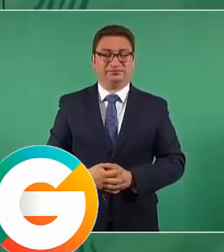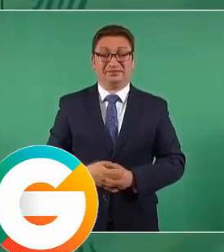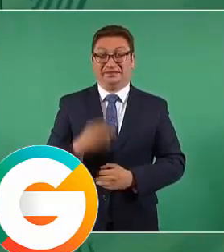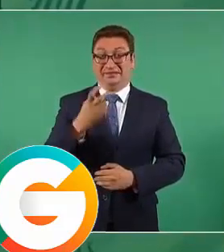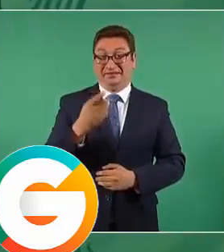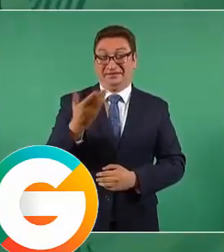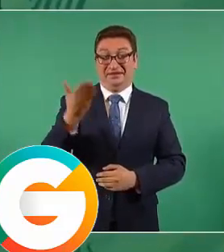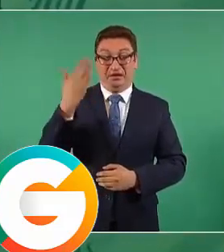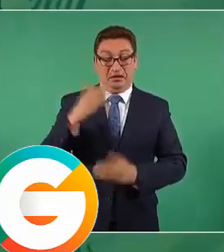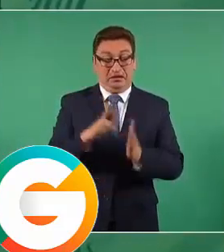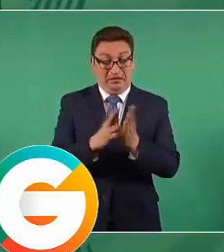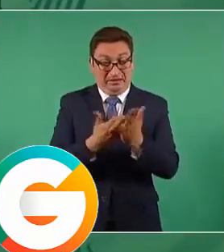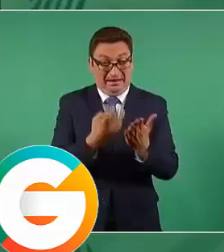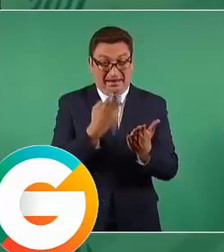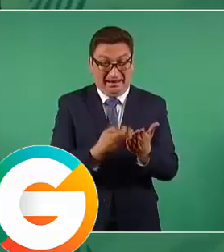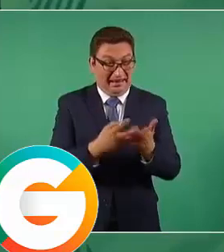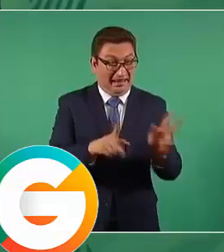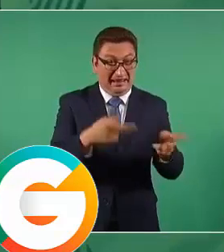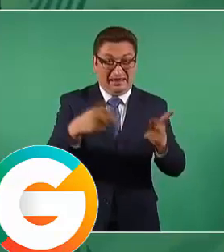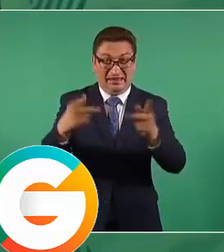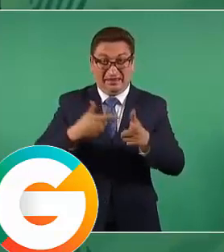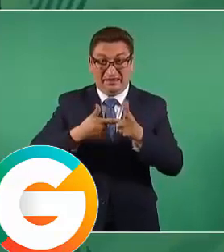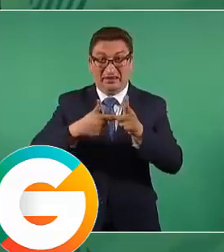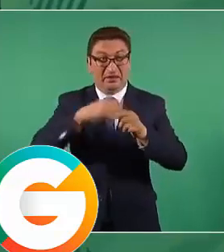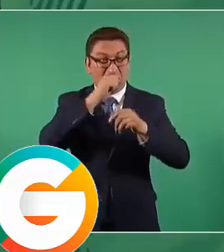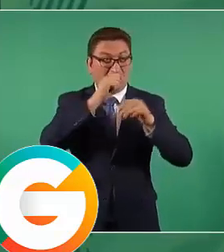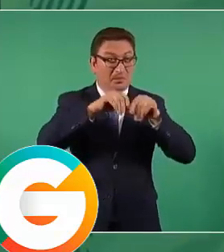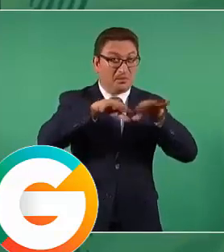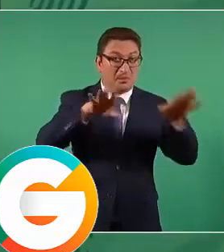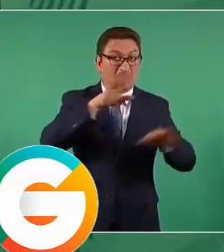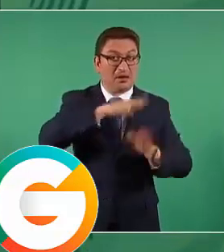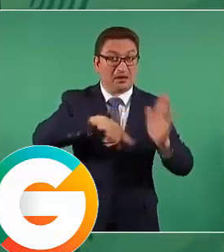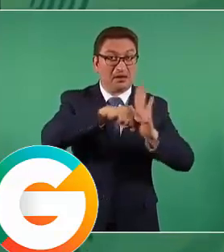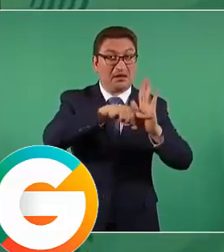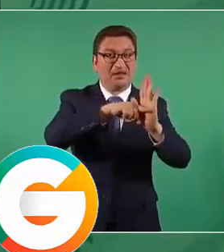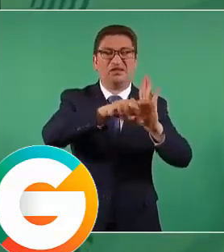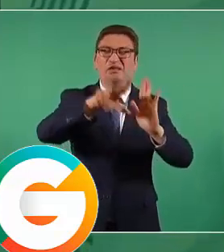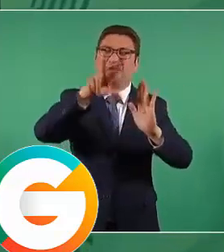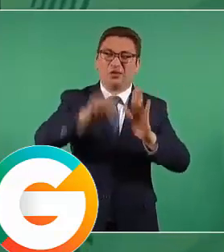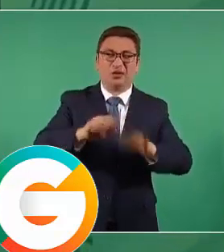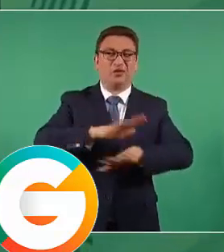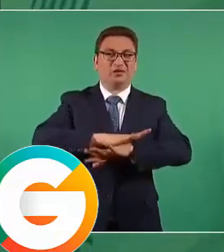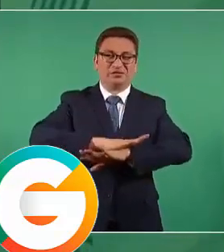Ya no, eso. Vamos hacia adelante. Eso es lo que puedo contestarte.